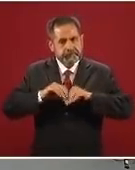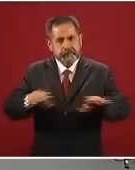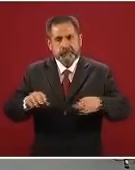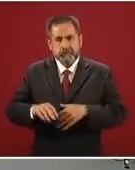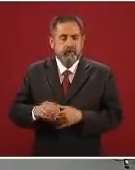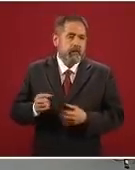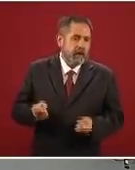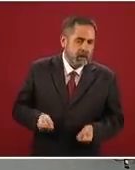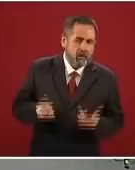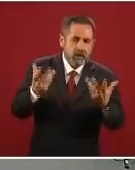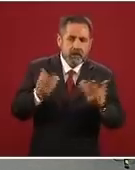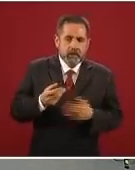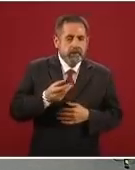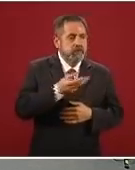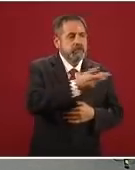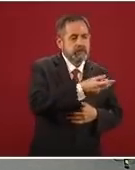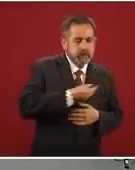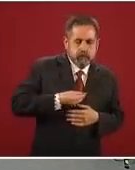cuánto